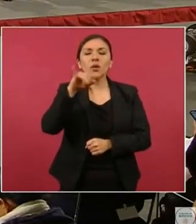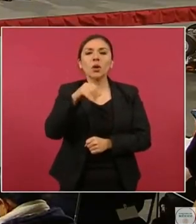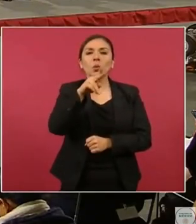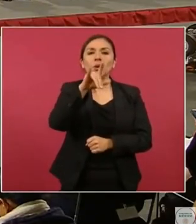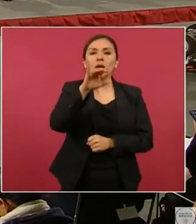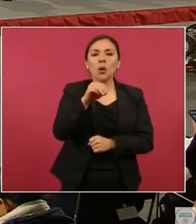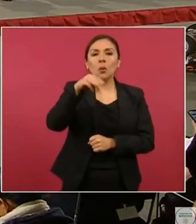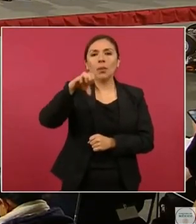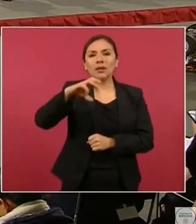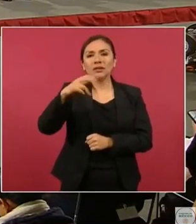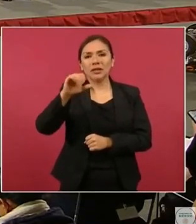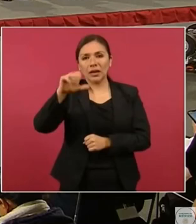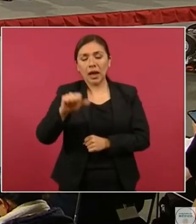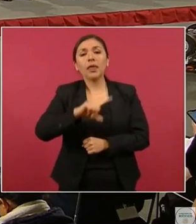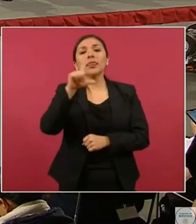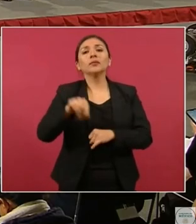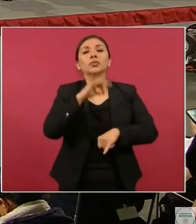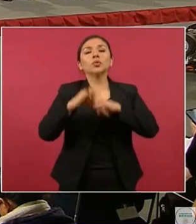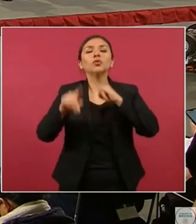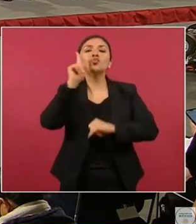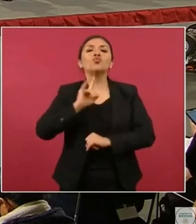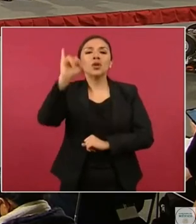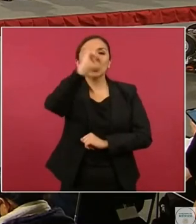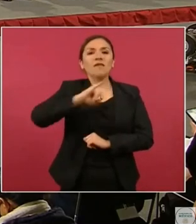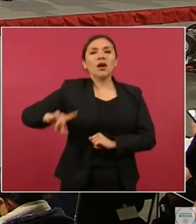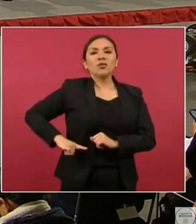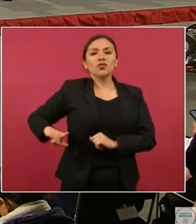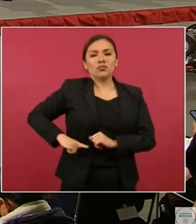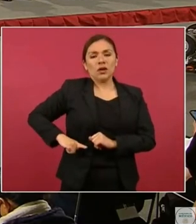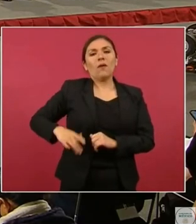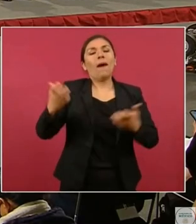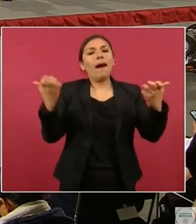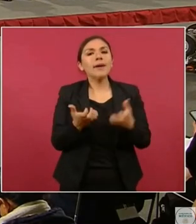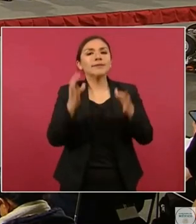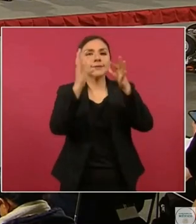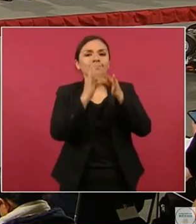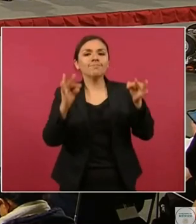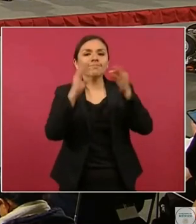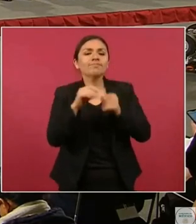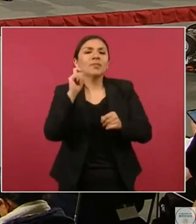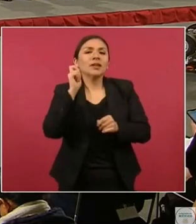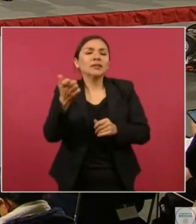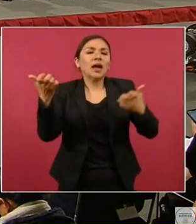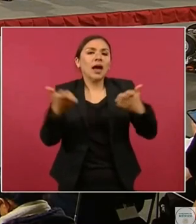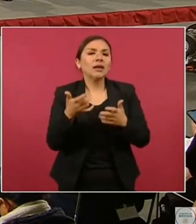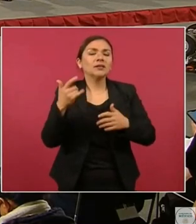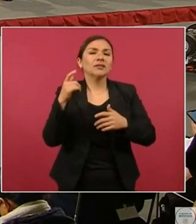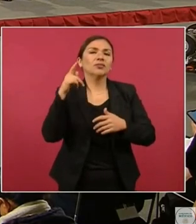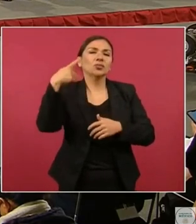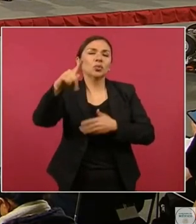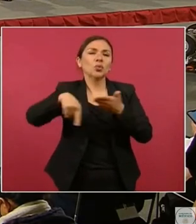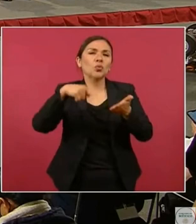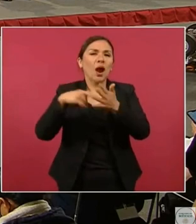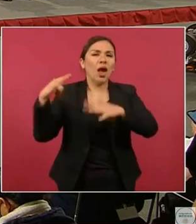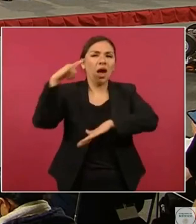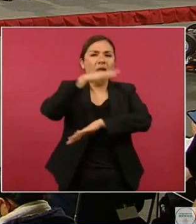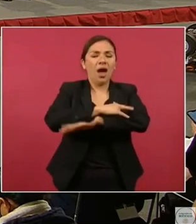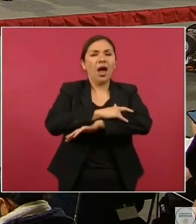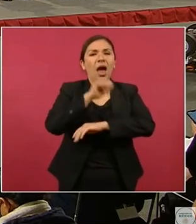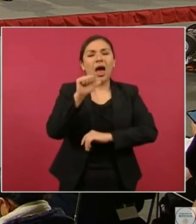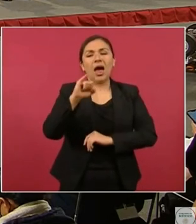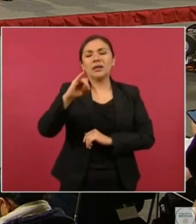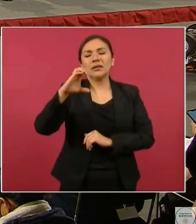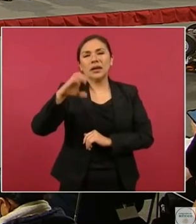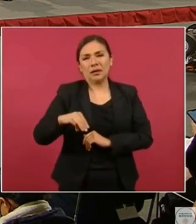Menchaca. Y por último, la jefa de gobierno nos informaría sobre las obras del Aeropuerto Internacional de la Ciudad de